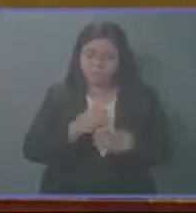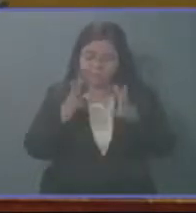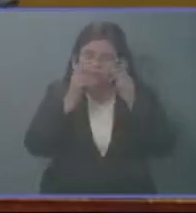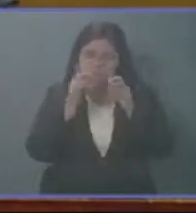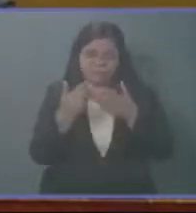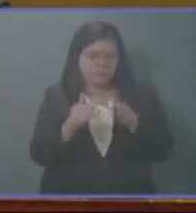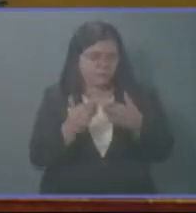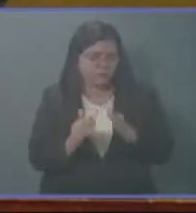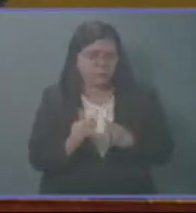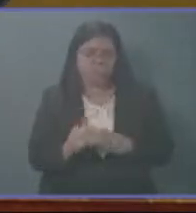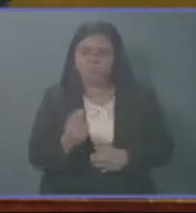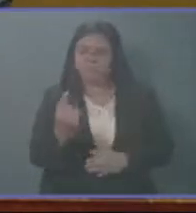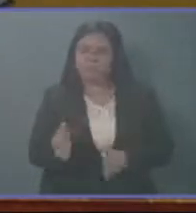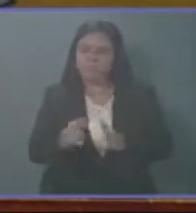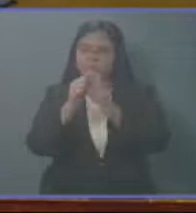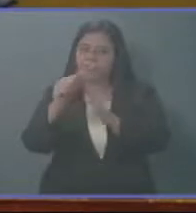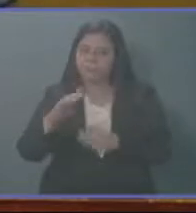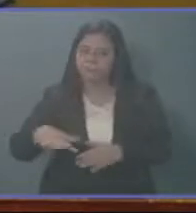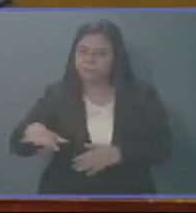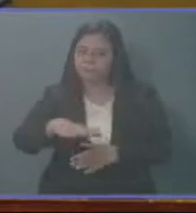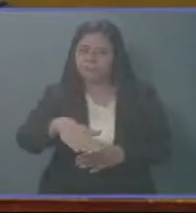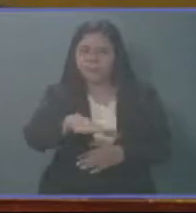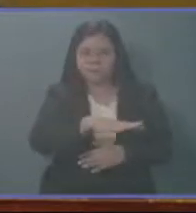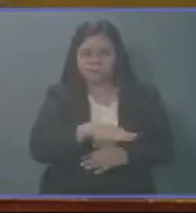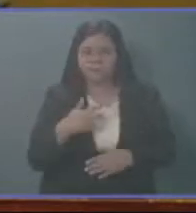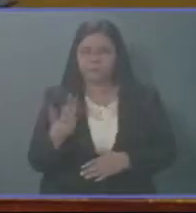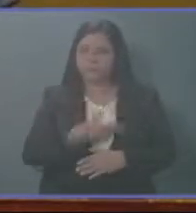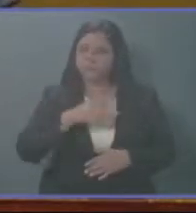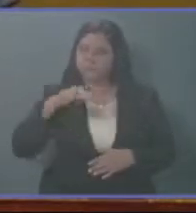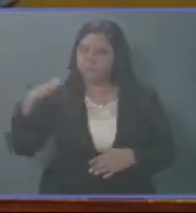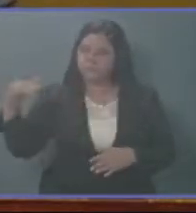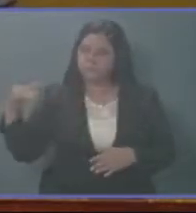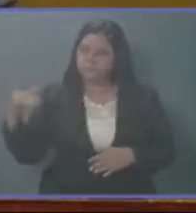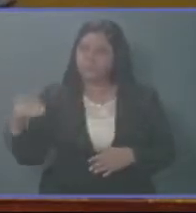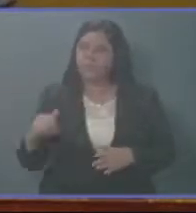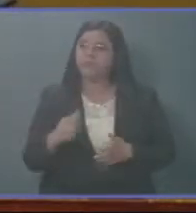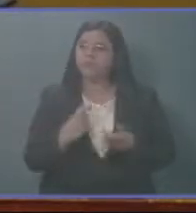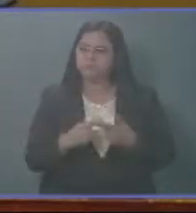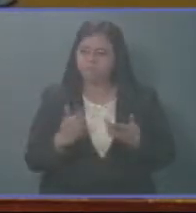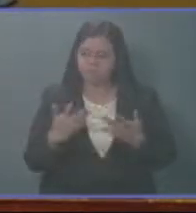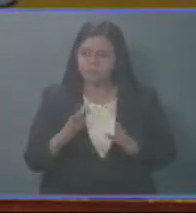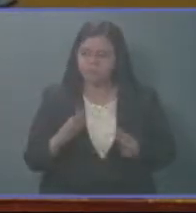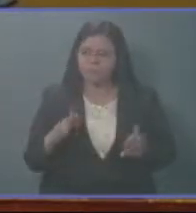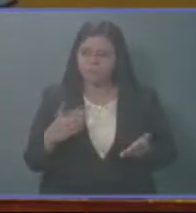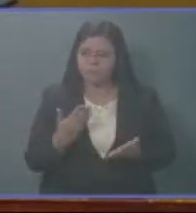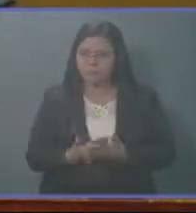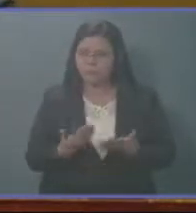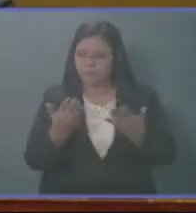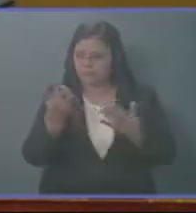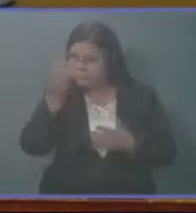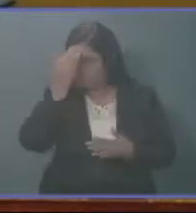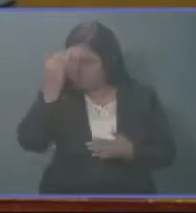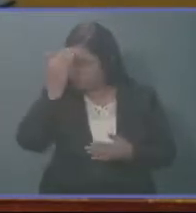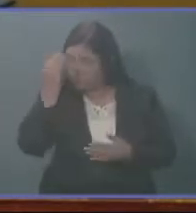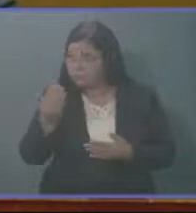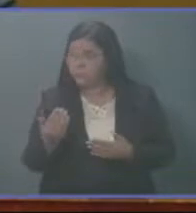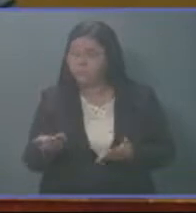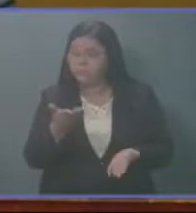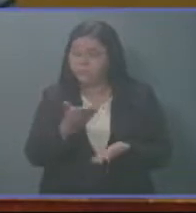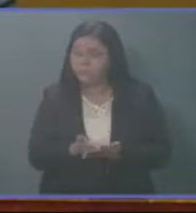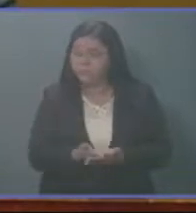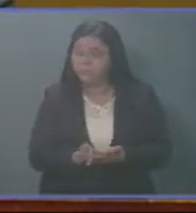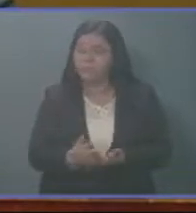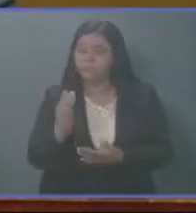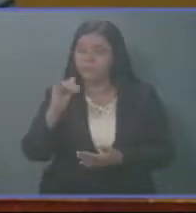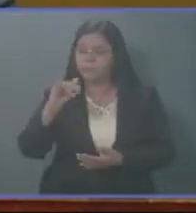diversos sectores de la vida nacional, donde se escuchó a la academia, donde se tomó en cuenta la propuesta que había hecho